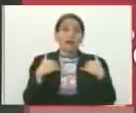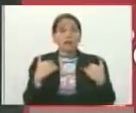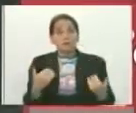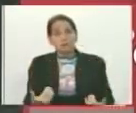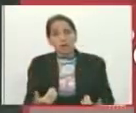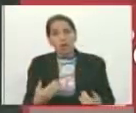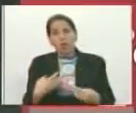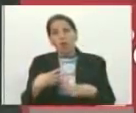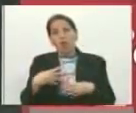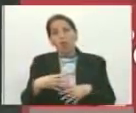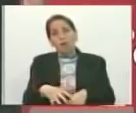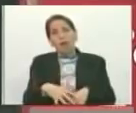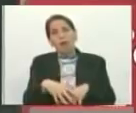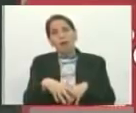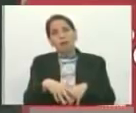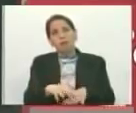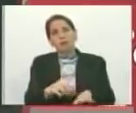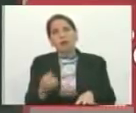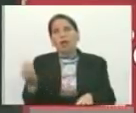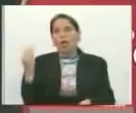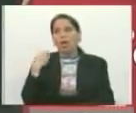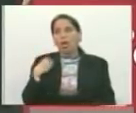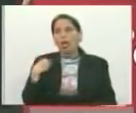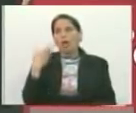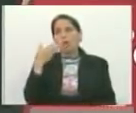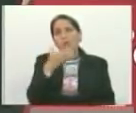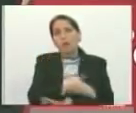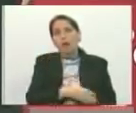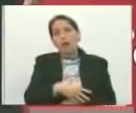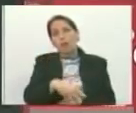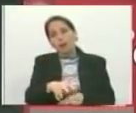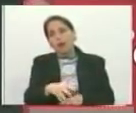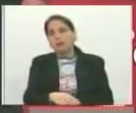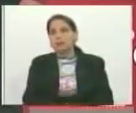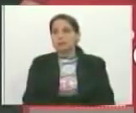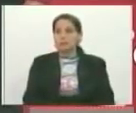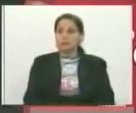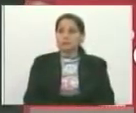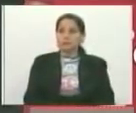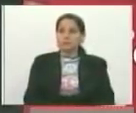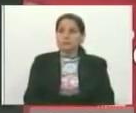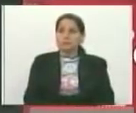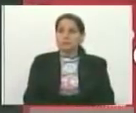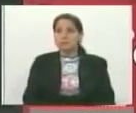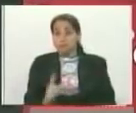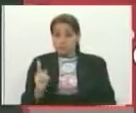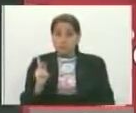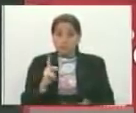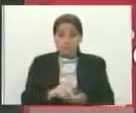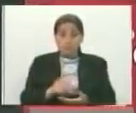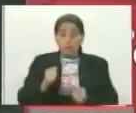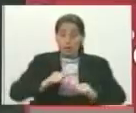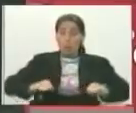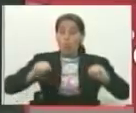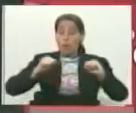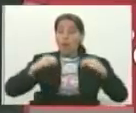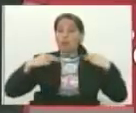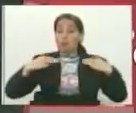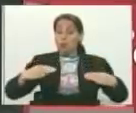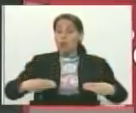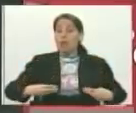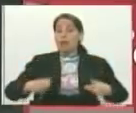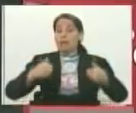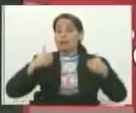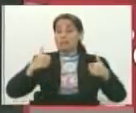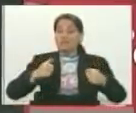marchar, que a la hora que lo llaman, que van para el mazo, que es para todos lados. Ahí está presente nuestro pueblo con una moral, una dignidad, pero